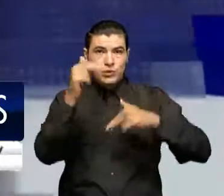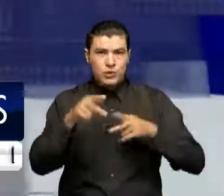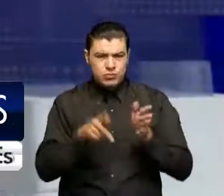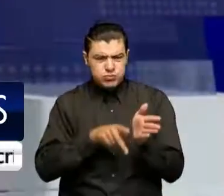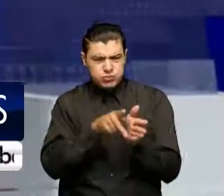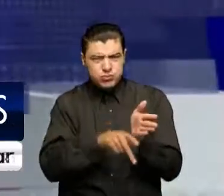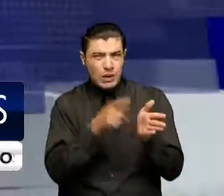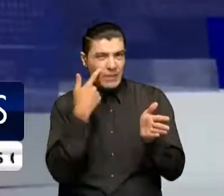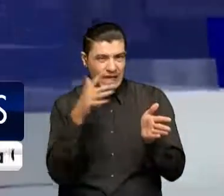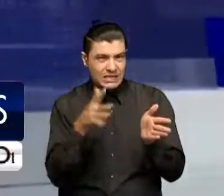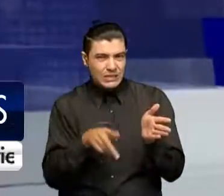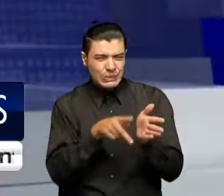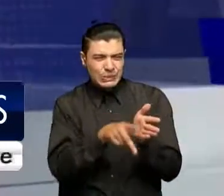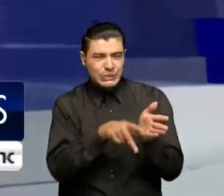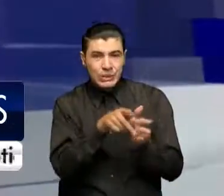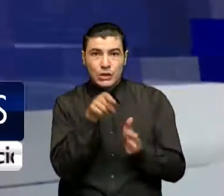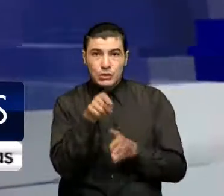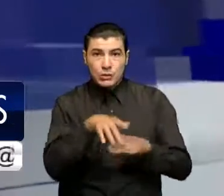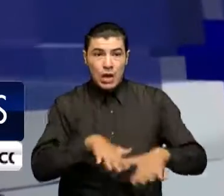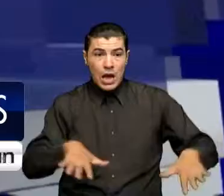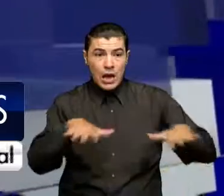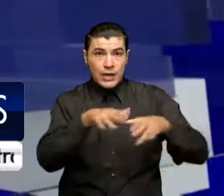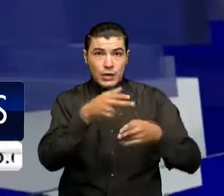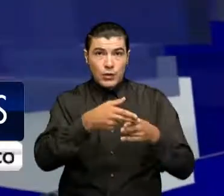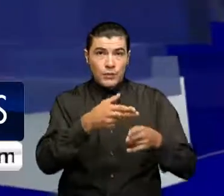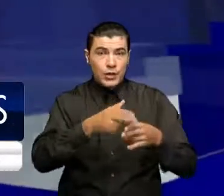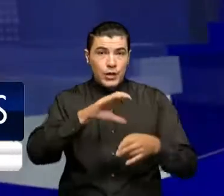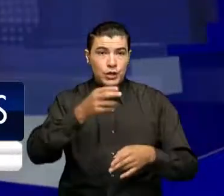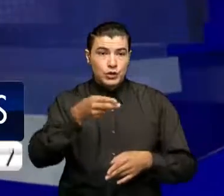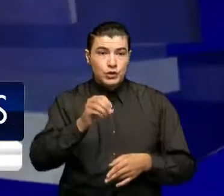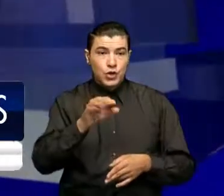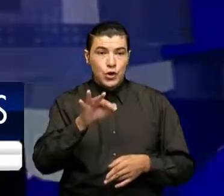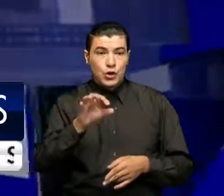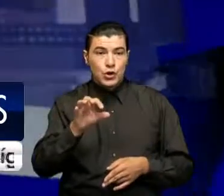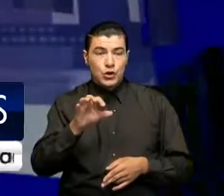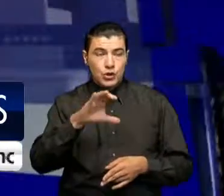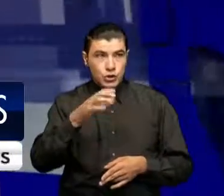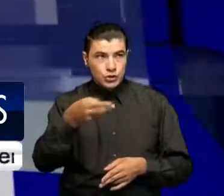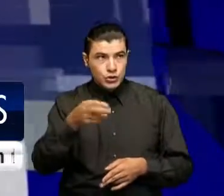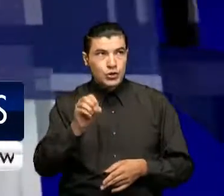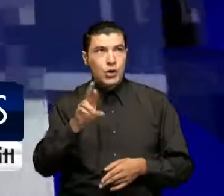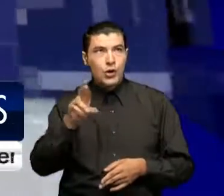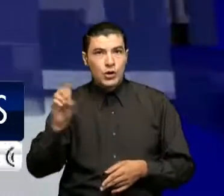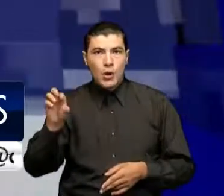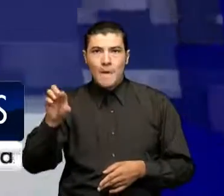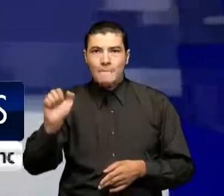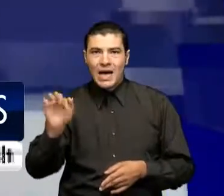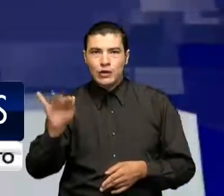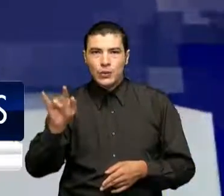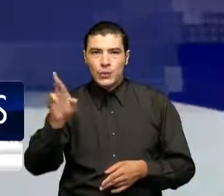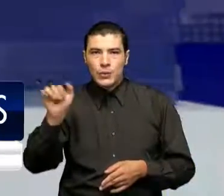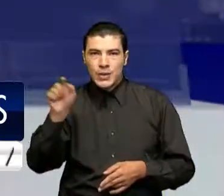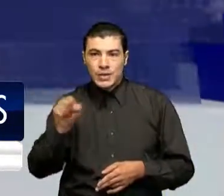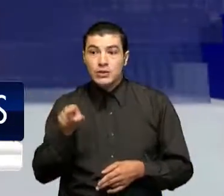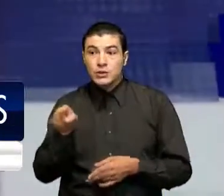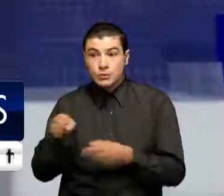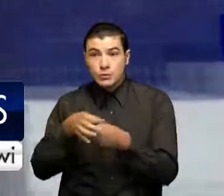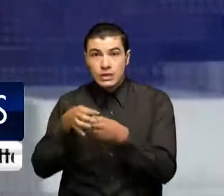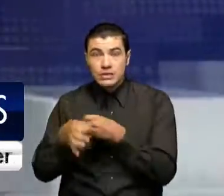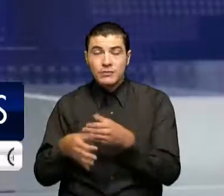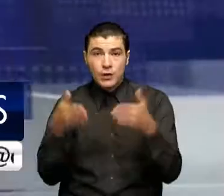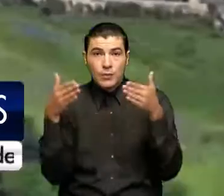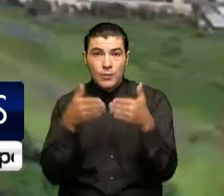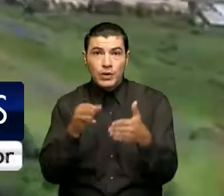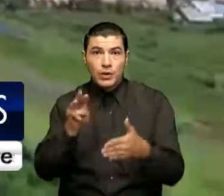hablé en el sector conocido como chorro de patria en puerto wilches fue visibilizado y priorizado mencionando también que el próximo encuentro